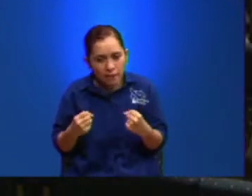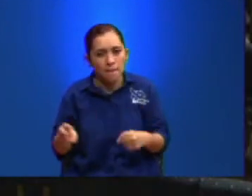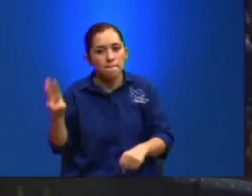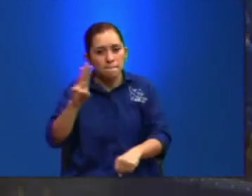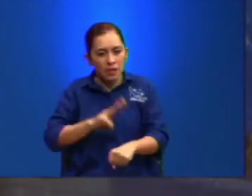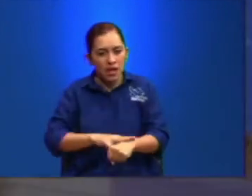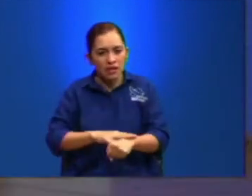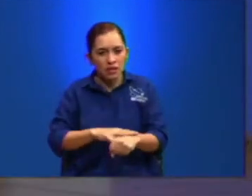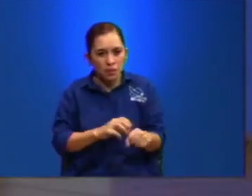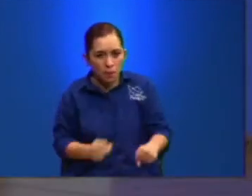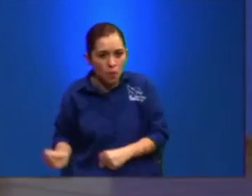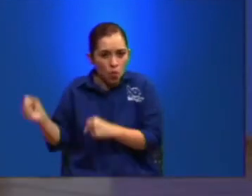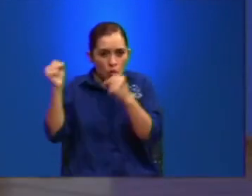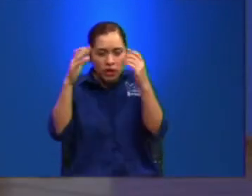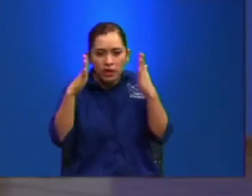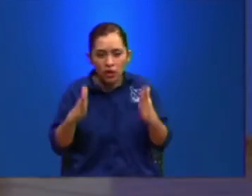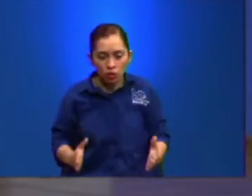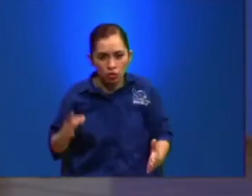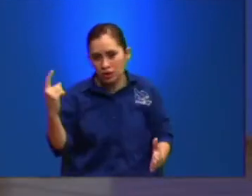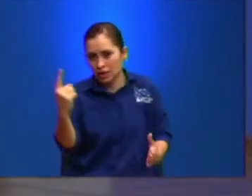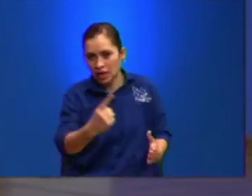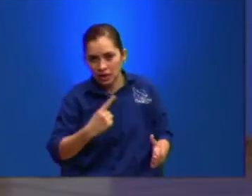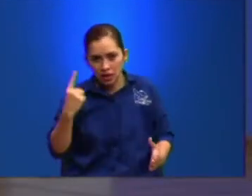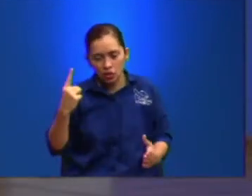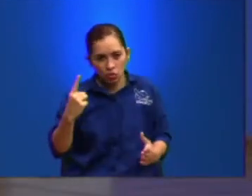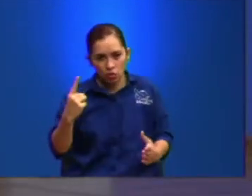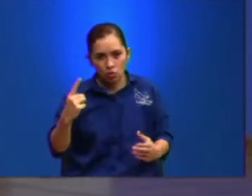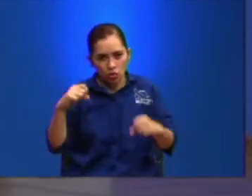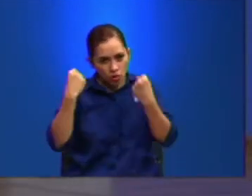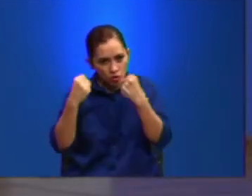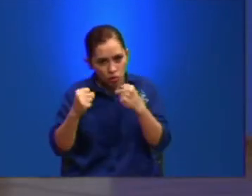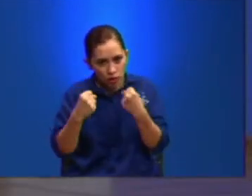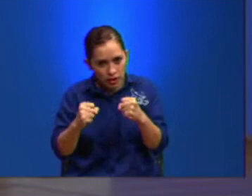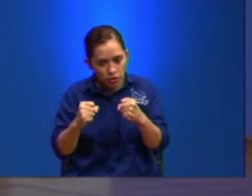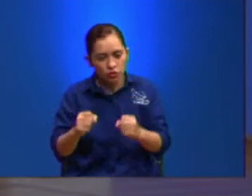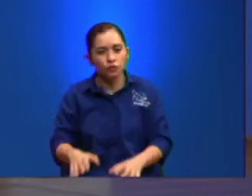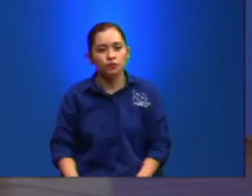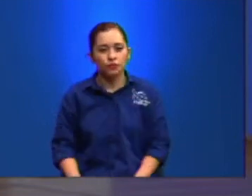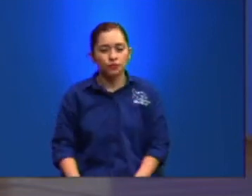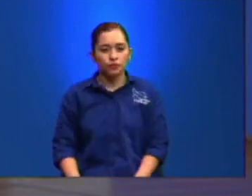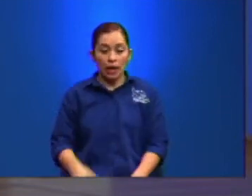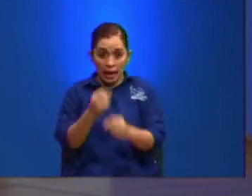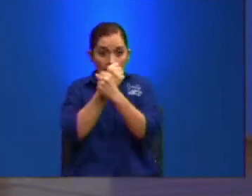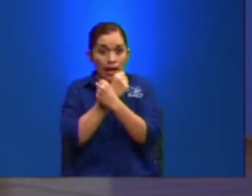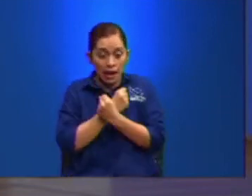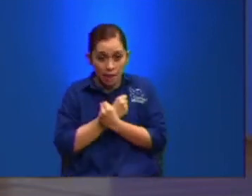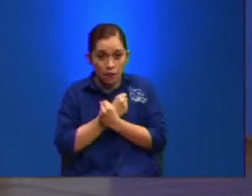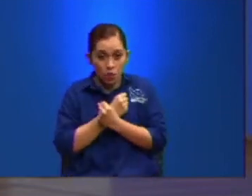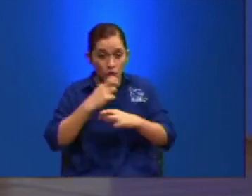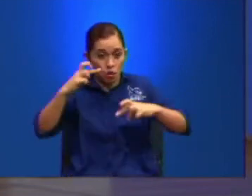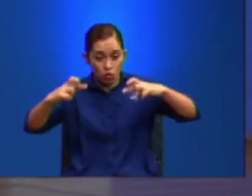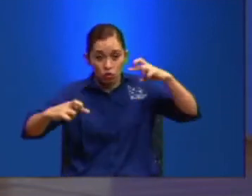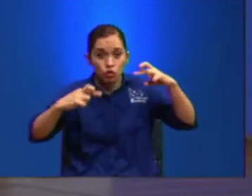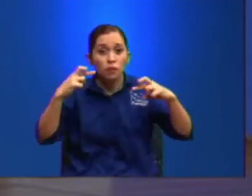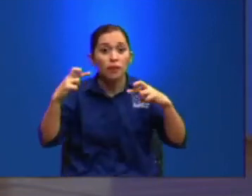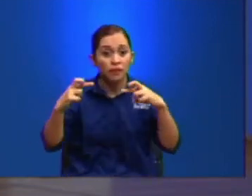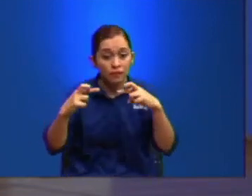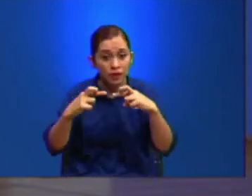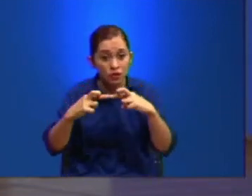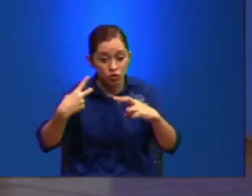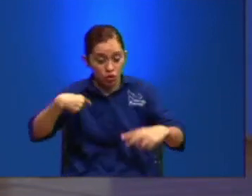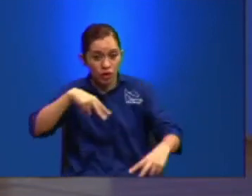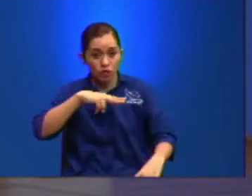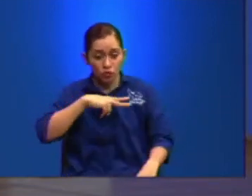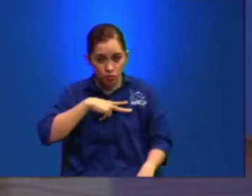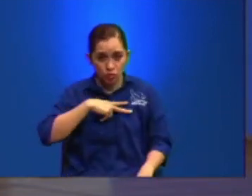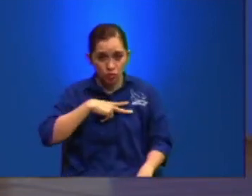toda la creación es la que nos va a perfeccionar por amor de dios es que estamos acá de tal manera amó dios